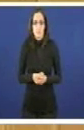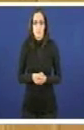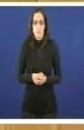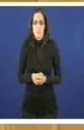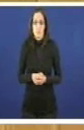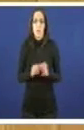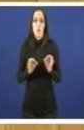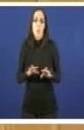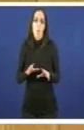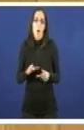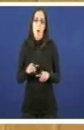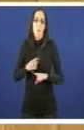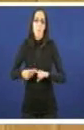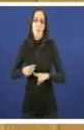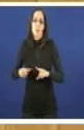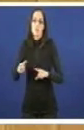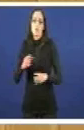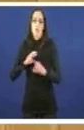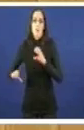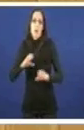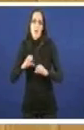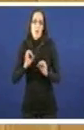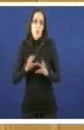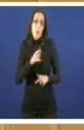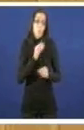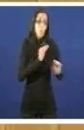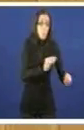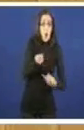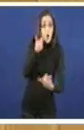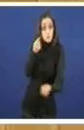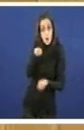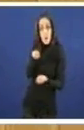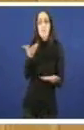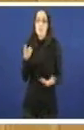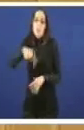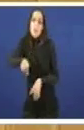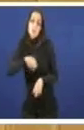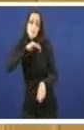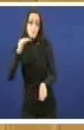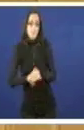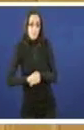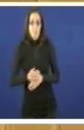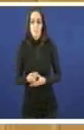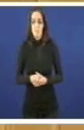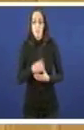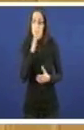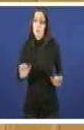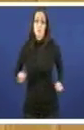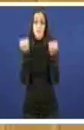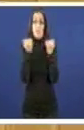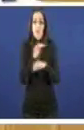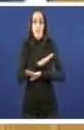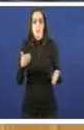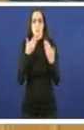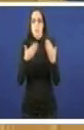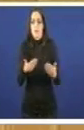mediática sobre todo dos medios públicos que controlan e que manexan esa é ata da gorra o que os está salvando nada máis e